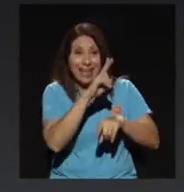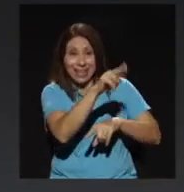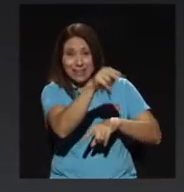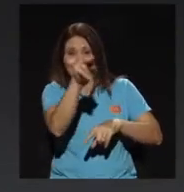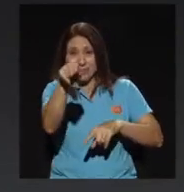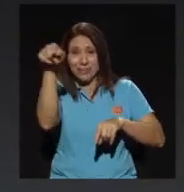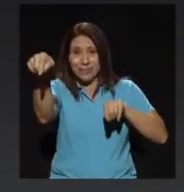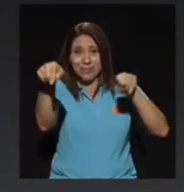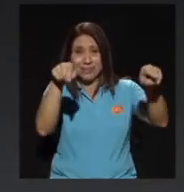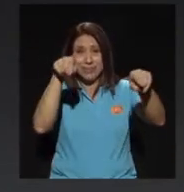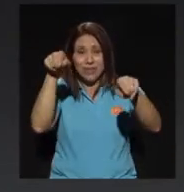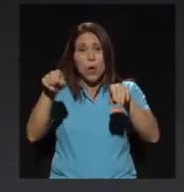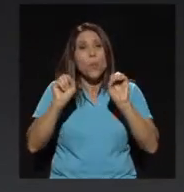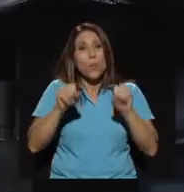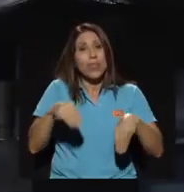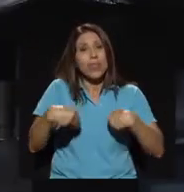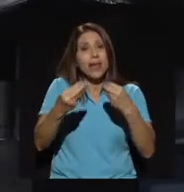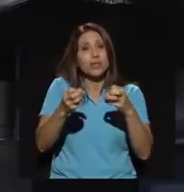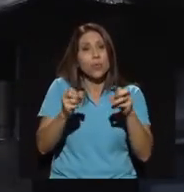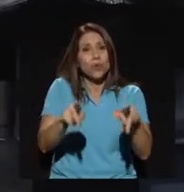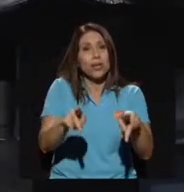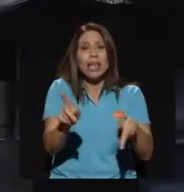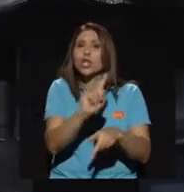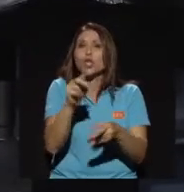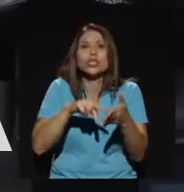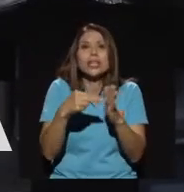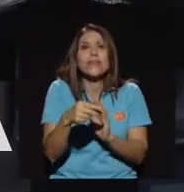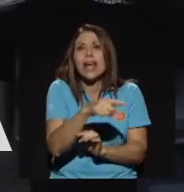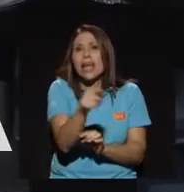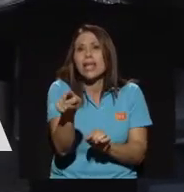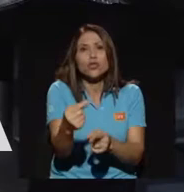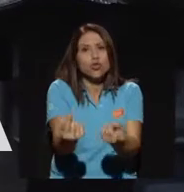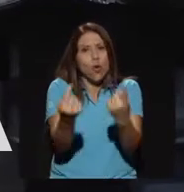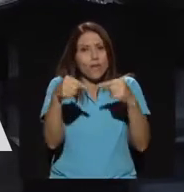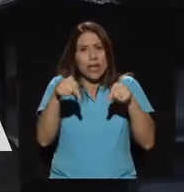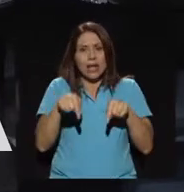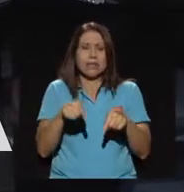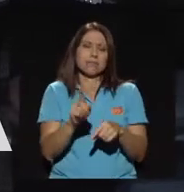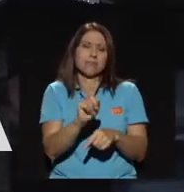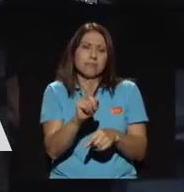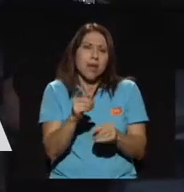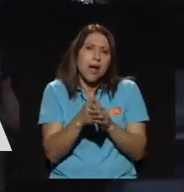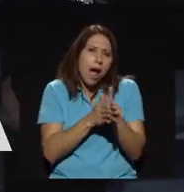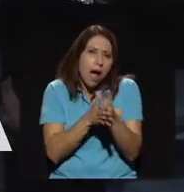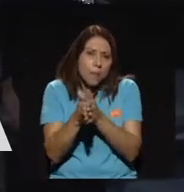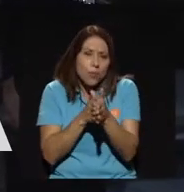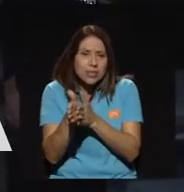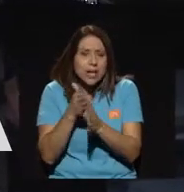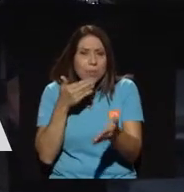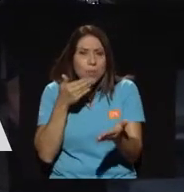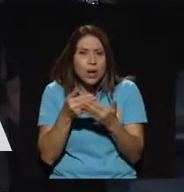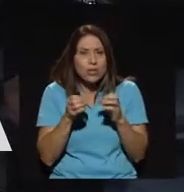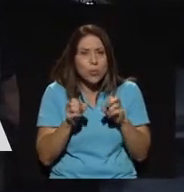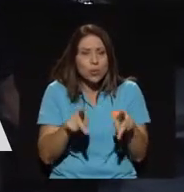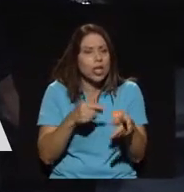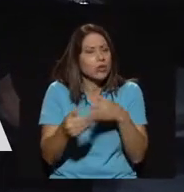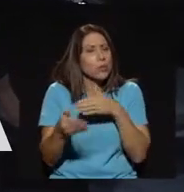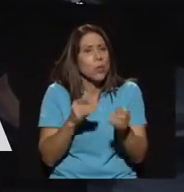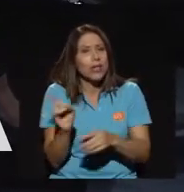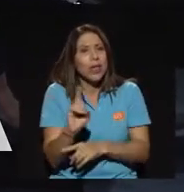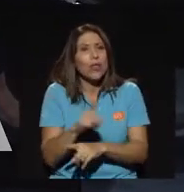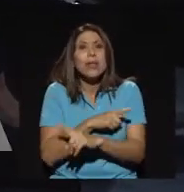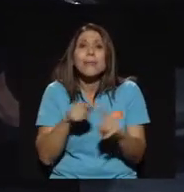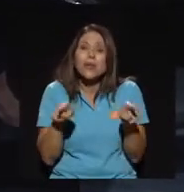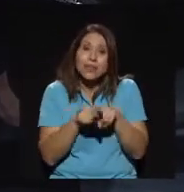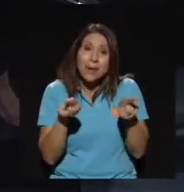que no vengan a la región central, por supuesto, aprovechar las buenas oportunidades, cualquier persona, no importa dónde esté, pero también para que haya